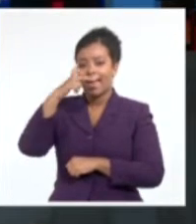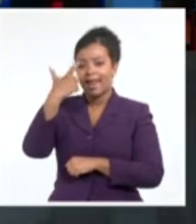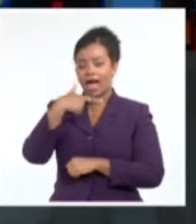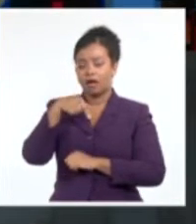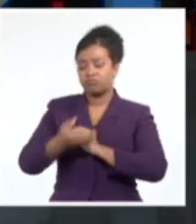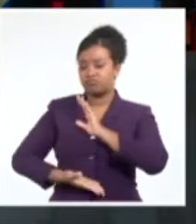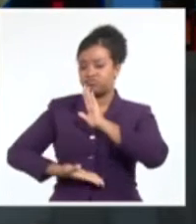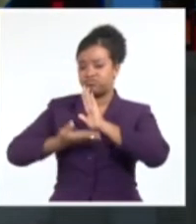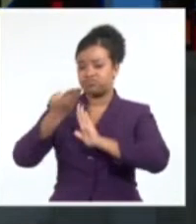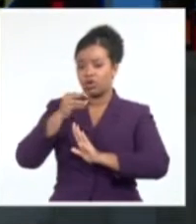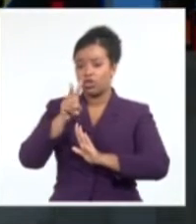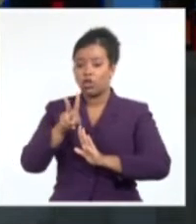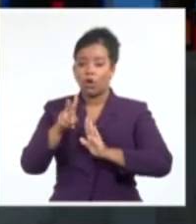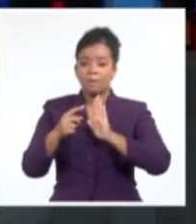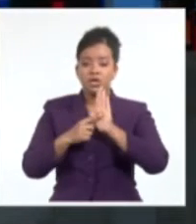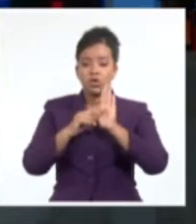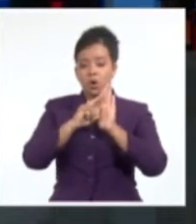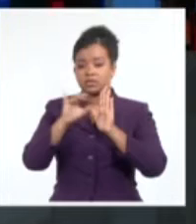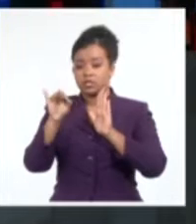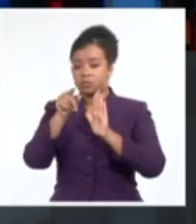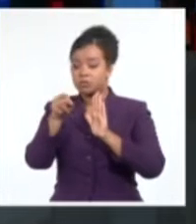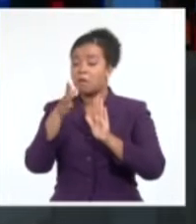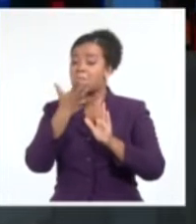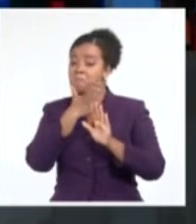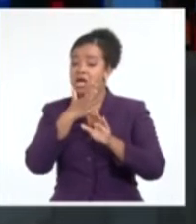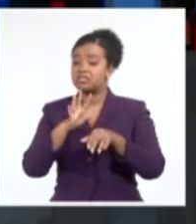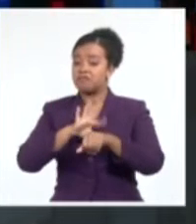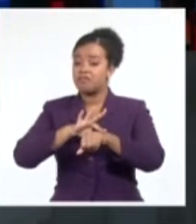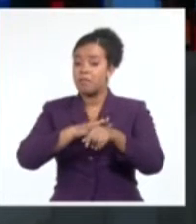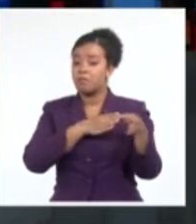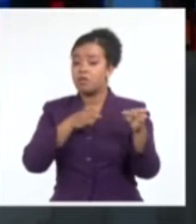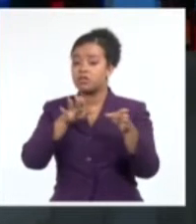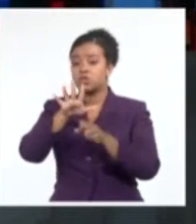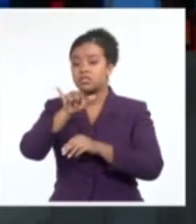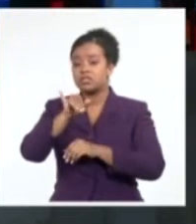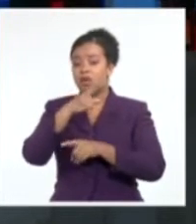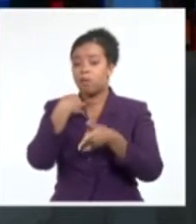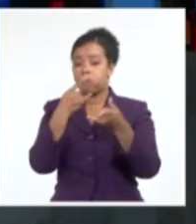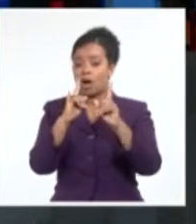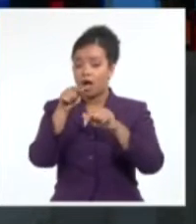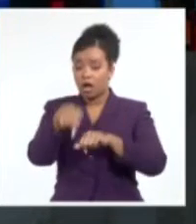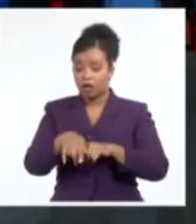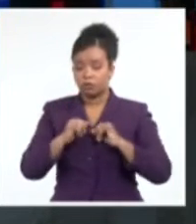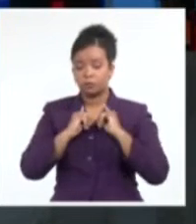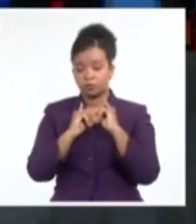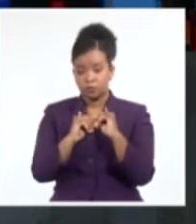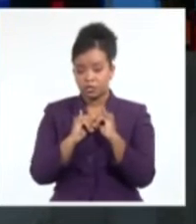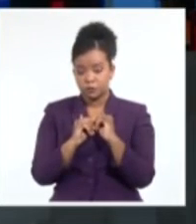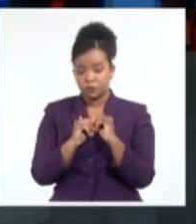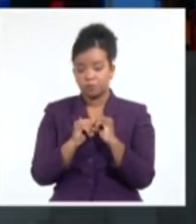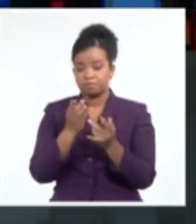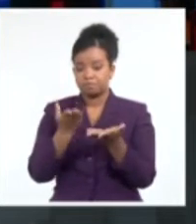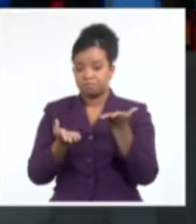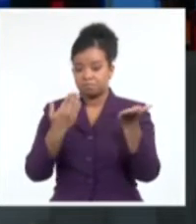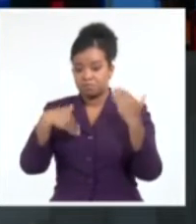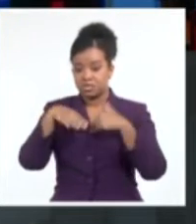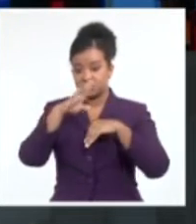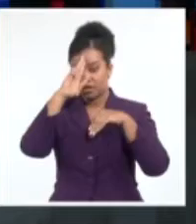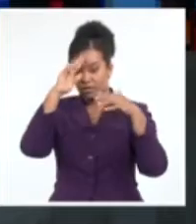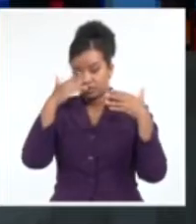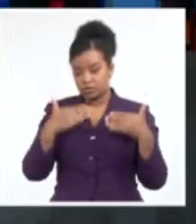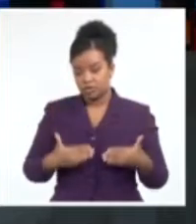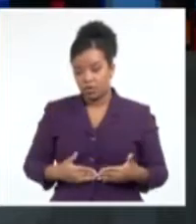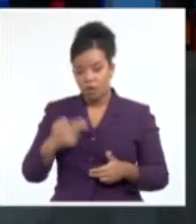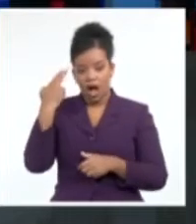2.993 sospechosos y 56 fallecidos se registran hasta hoy, de acuerdo con reportes del más reciente balance del Ministerio de Salud en el